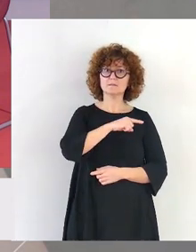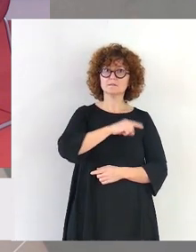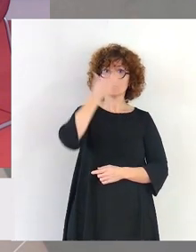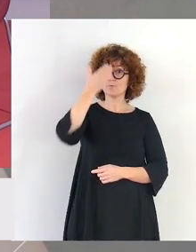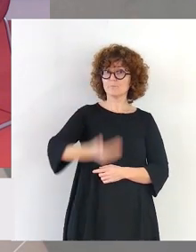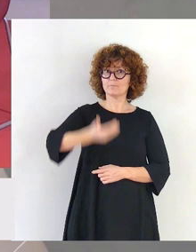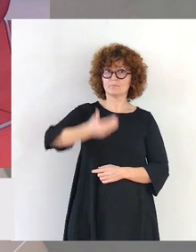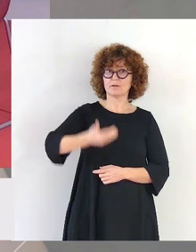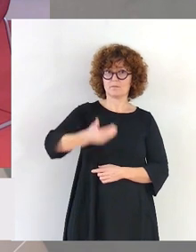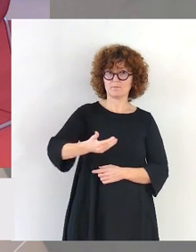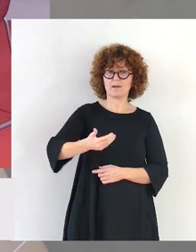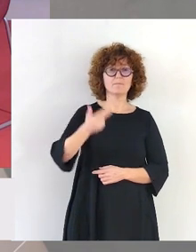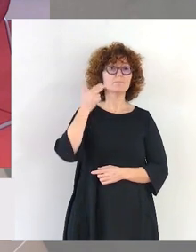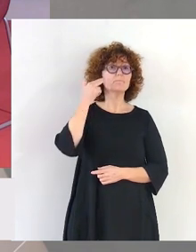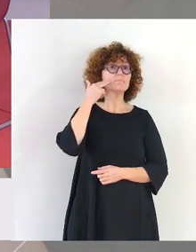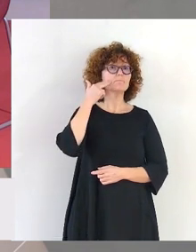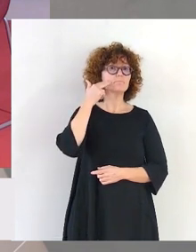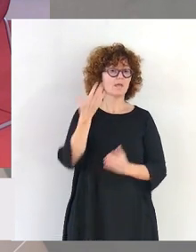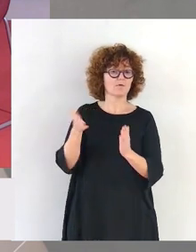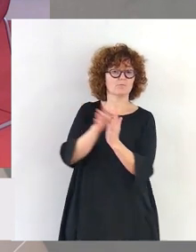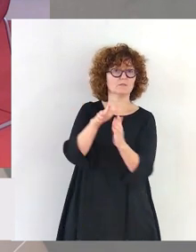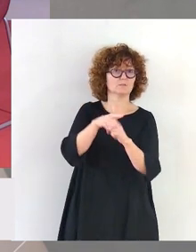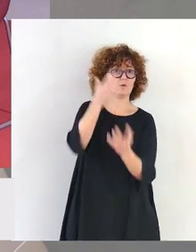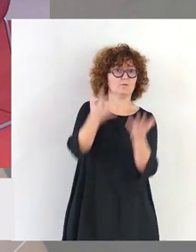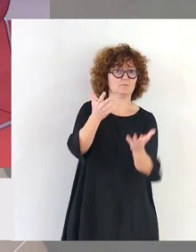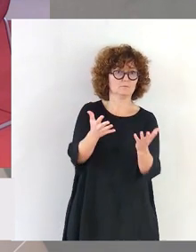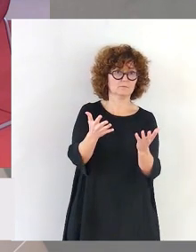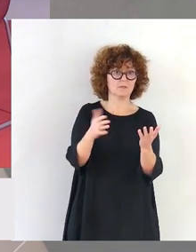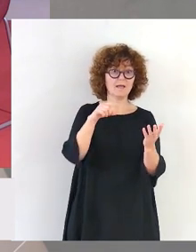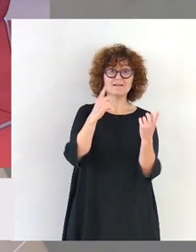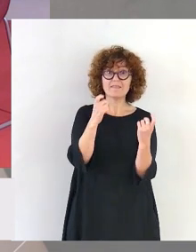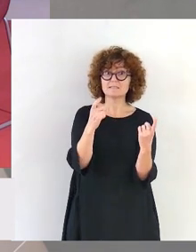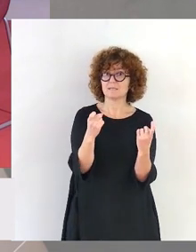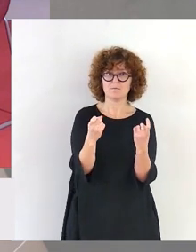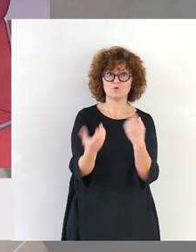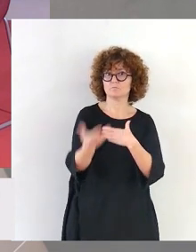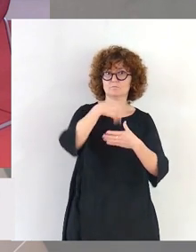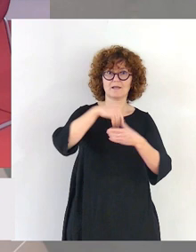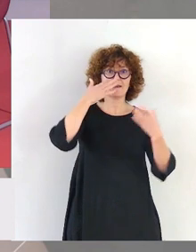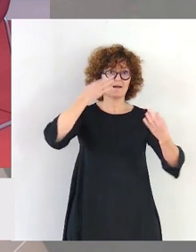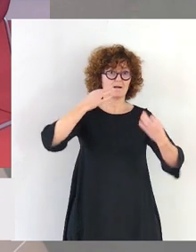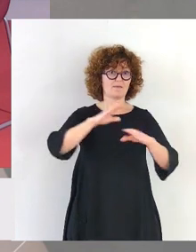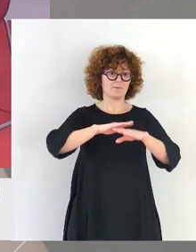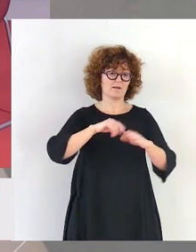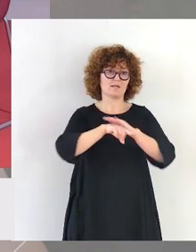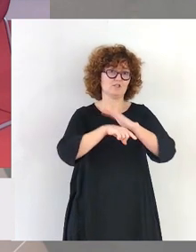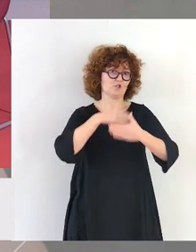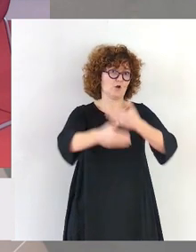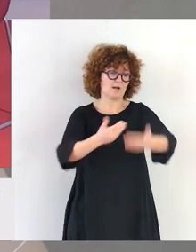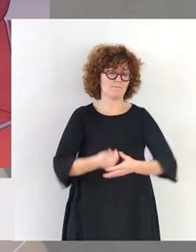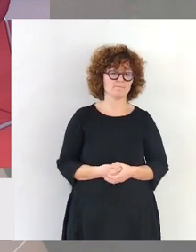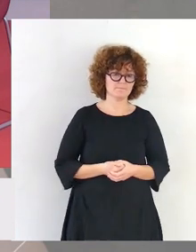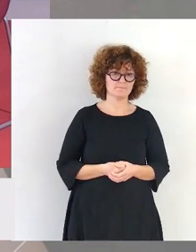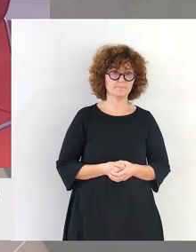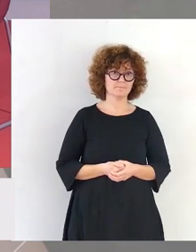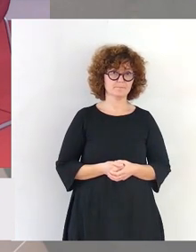que tiene es miedo ante un escenario de incertidumbre entonces necesitamos incorporar esa realidad para poder gestionarla